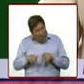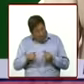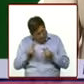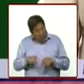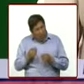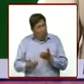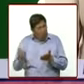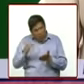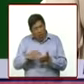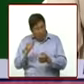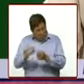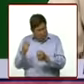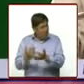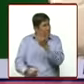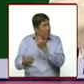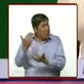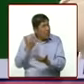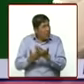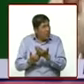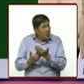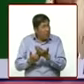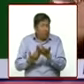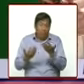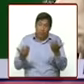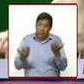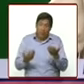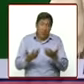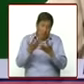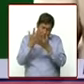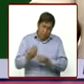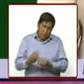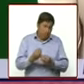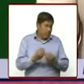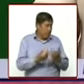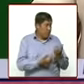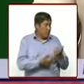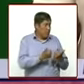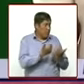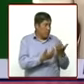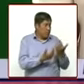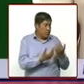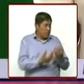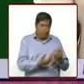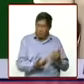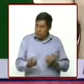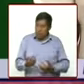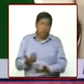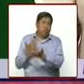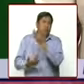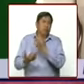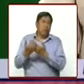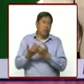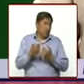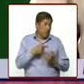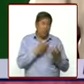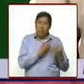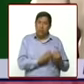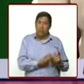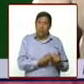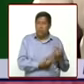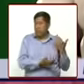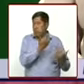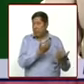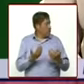estos incendios que continúan? Todo lo que se ha apagado vuelven a encenderlo. Es una cosa increíble. Gracias por haber hablado con nosotros.